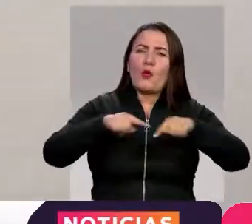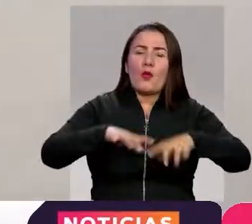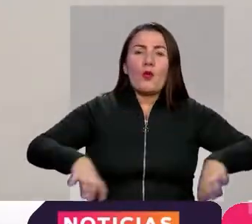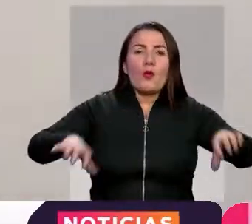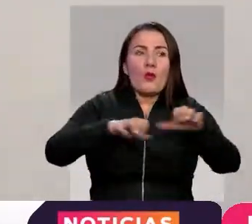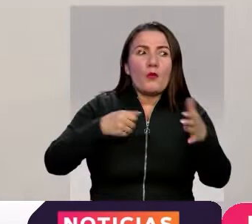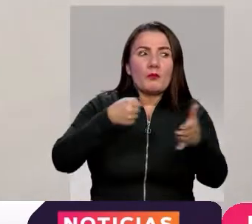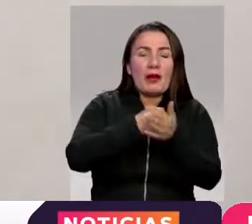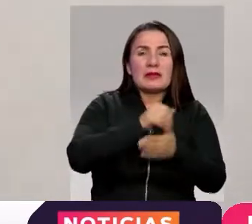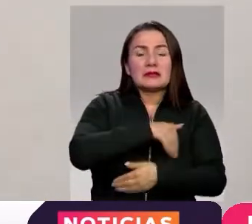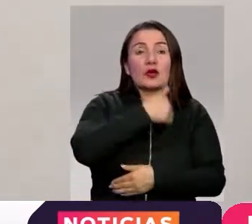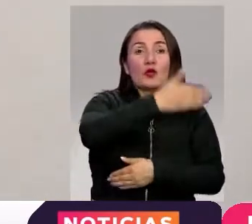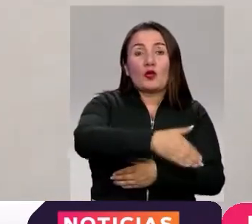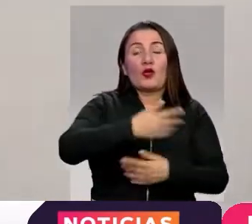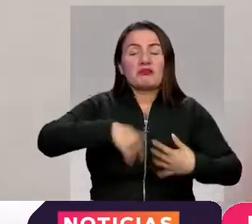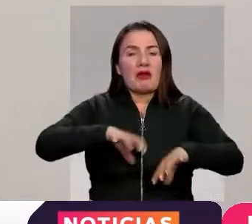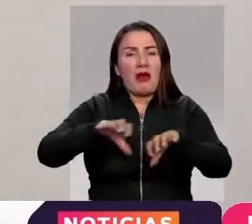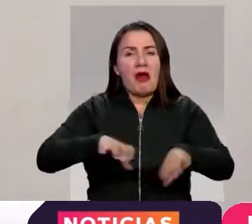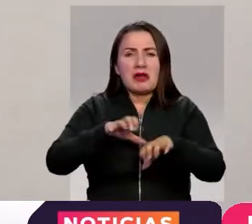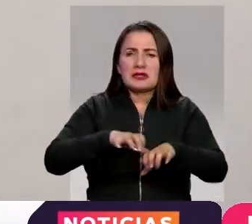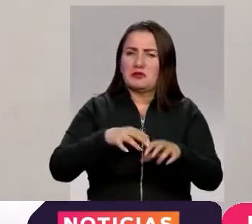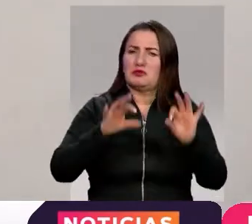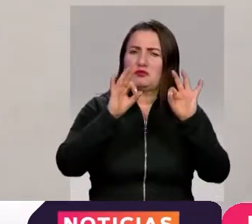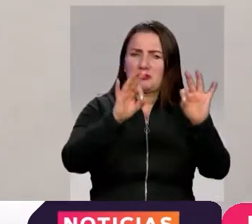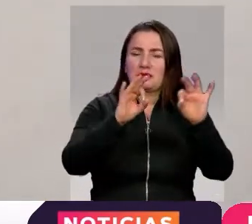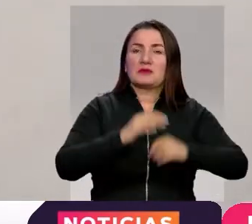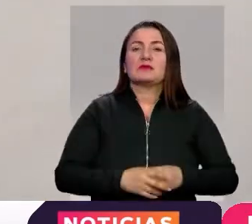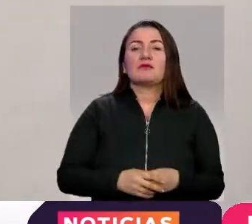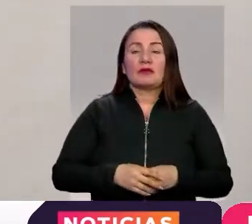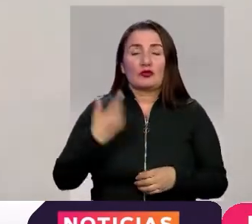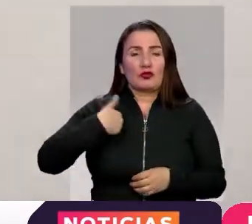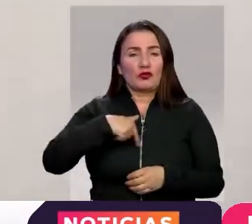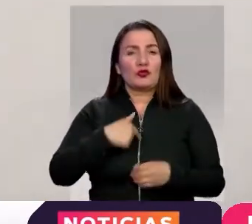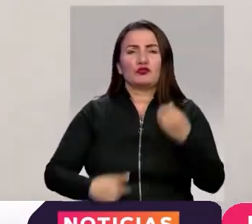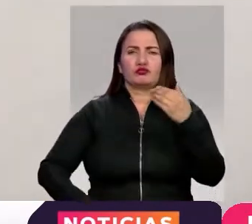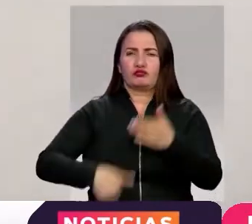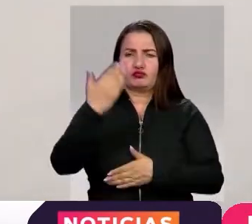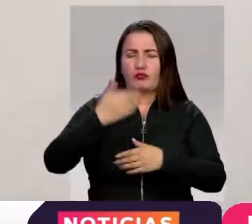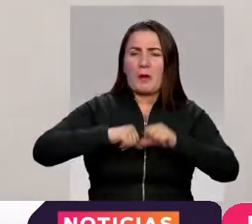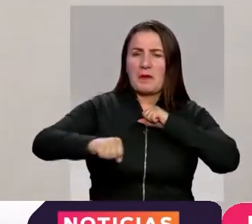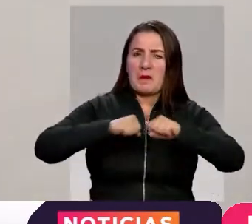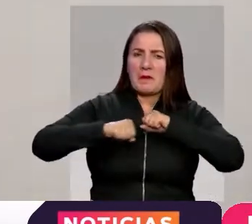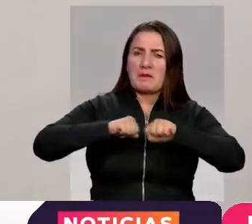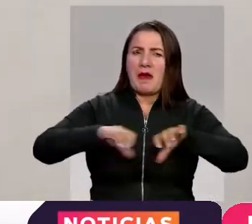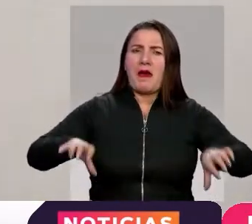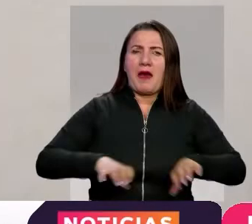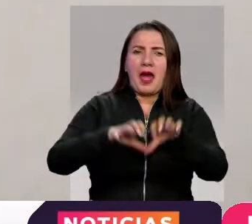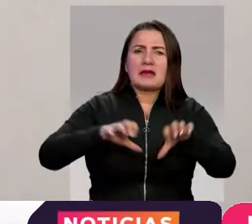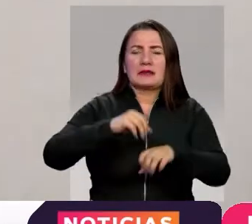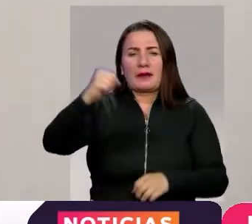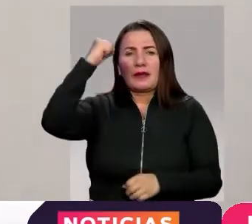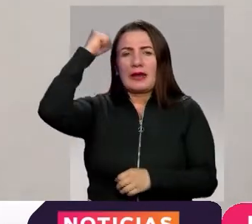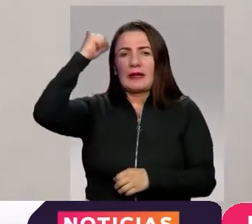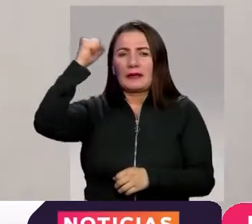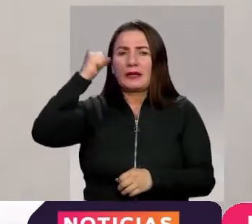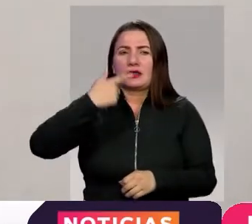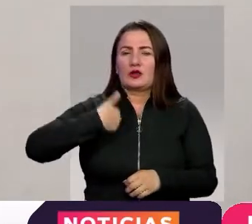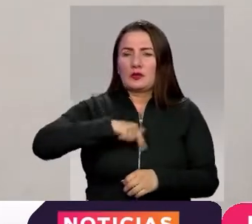un punto, pues no pasa nada, el siguiente lo podemos como ganar.